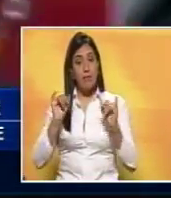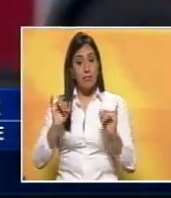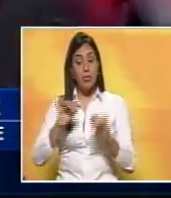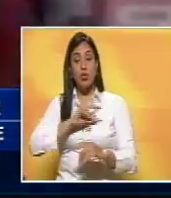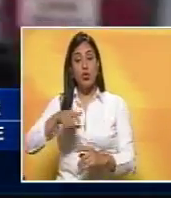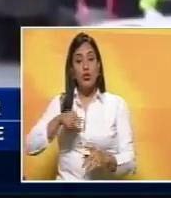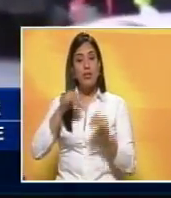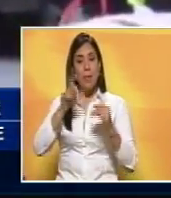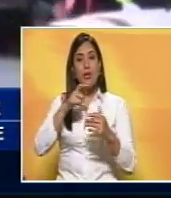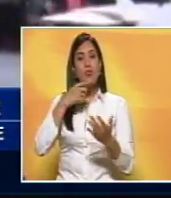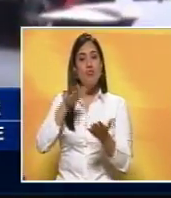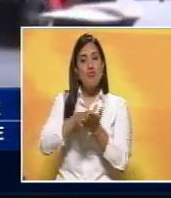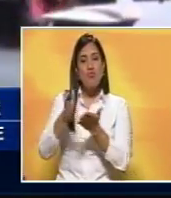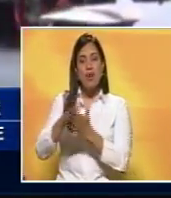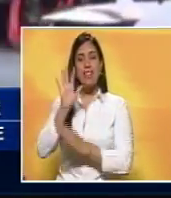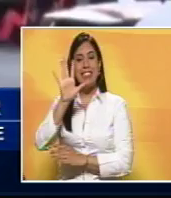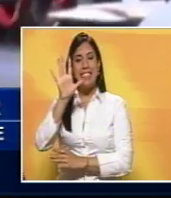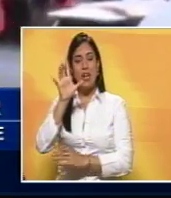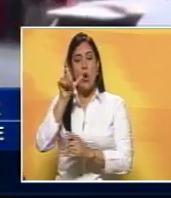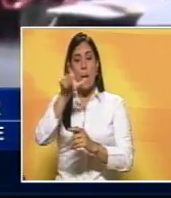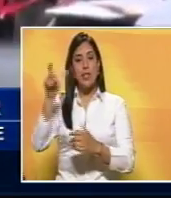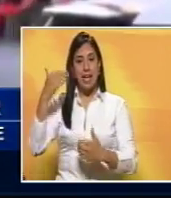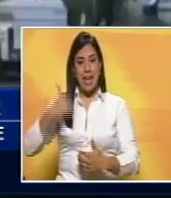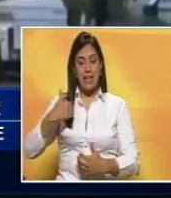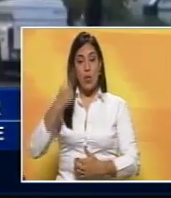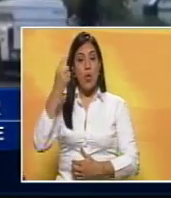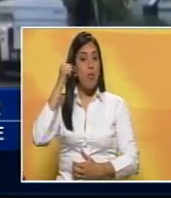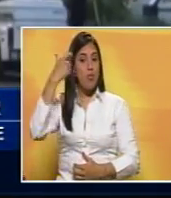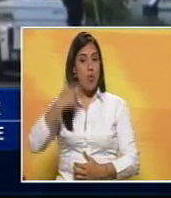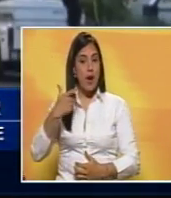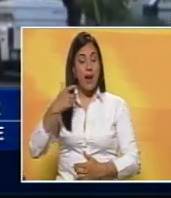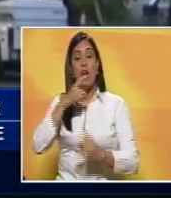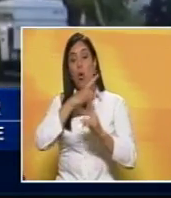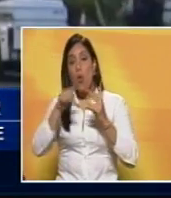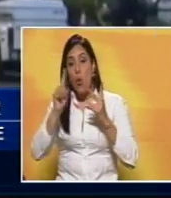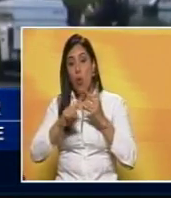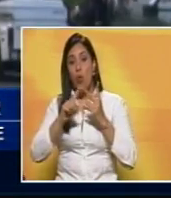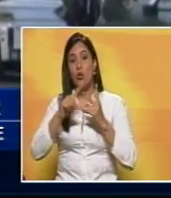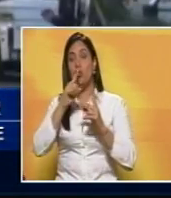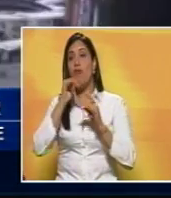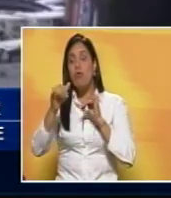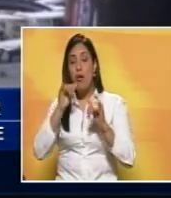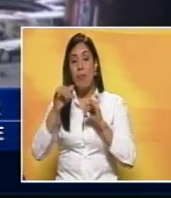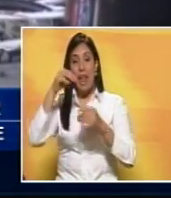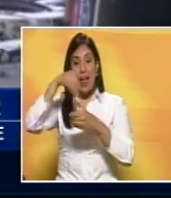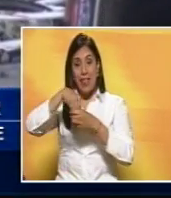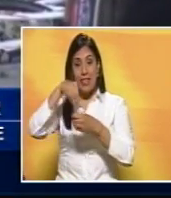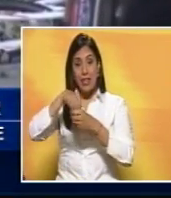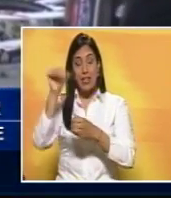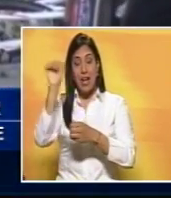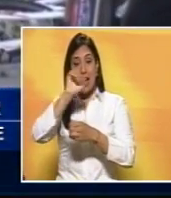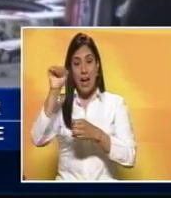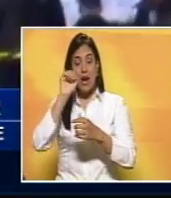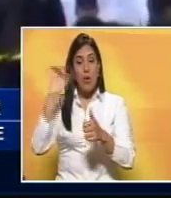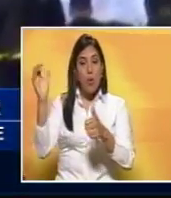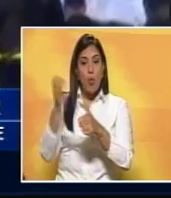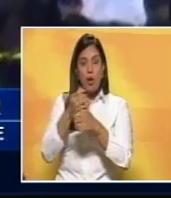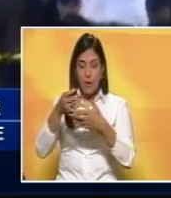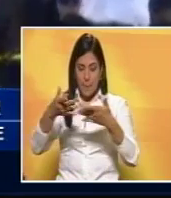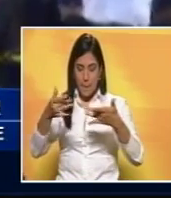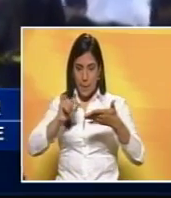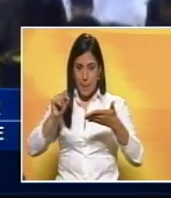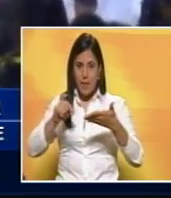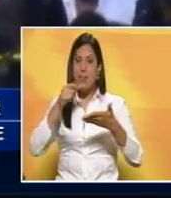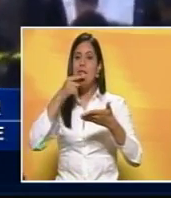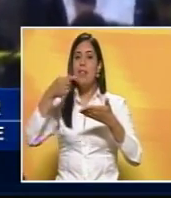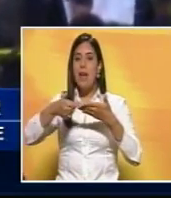Asimismo, entre las víctimas mortales hay 5 argentinos y una ciudadana belga. Por otra parte, se reportó que en el interior de la camioneta fue hallada una nota que